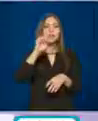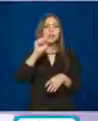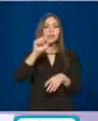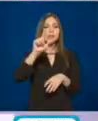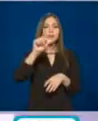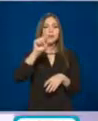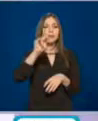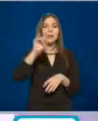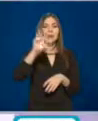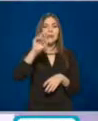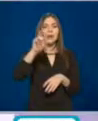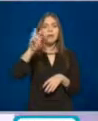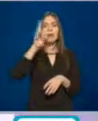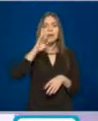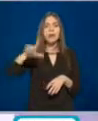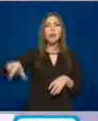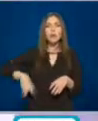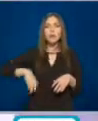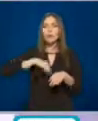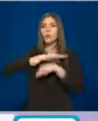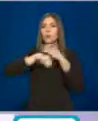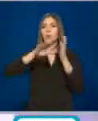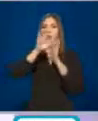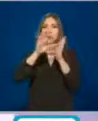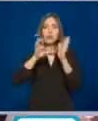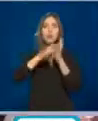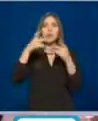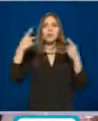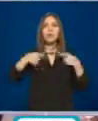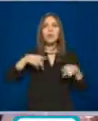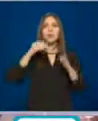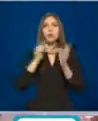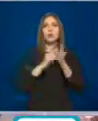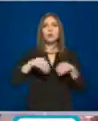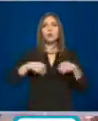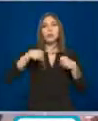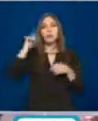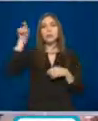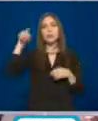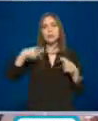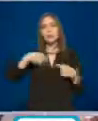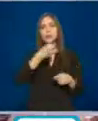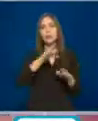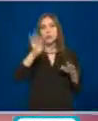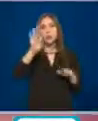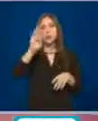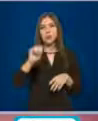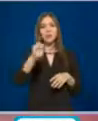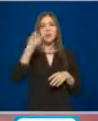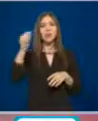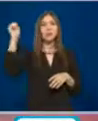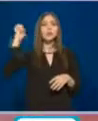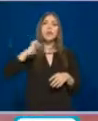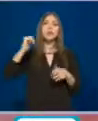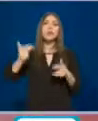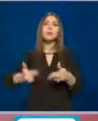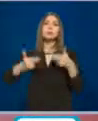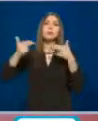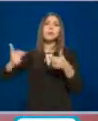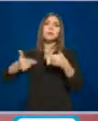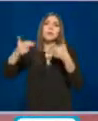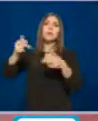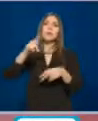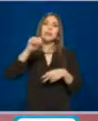la constitución de las Guau. 49 personas que viven ahí todavía en el siglo XXI. Y son descendientes, Descendientes de de estos